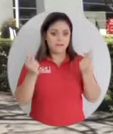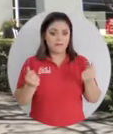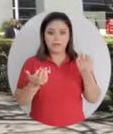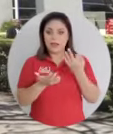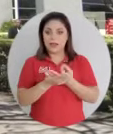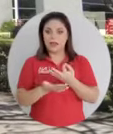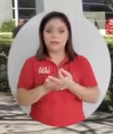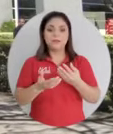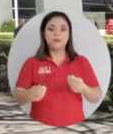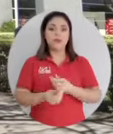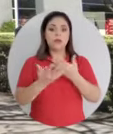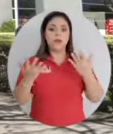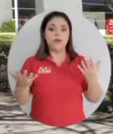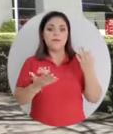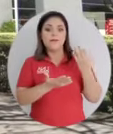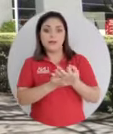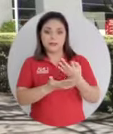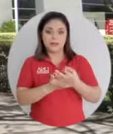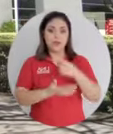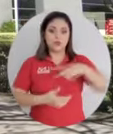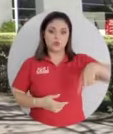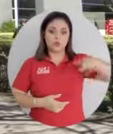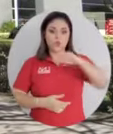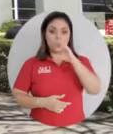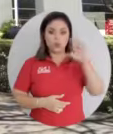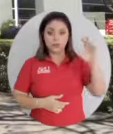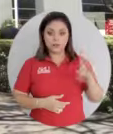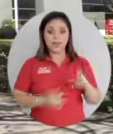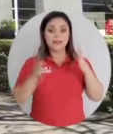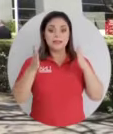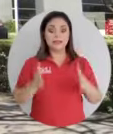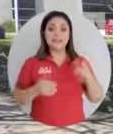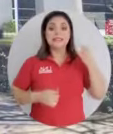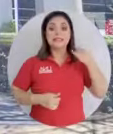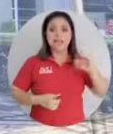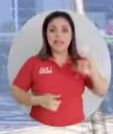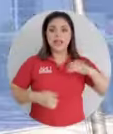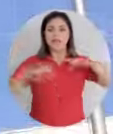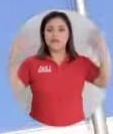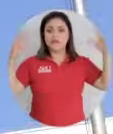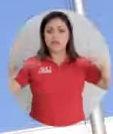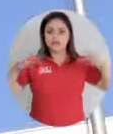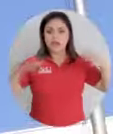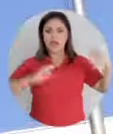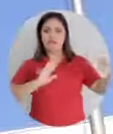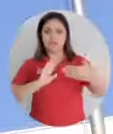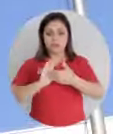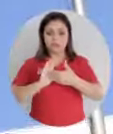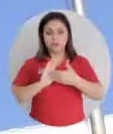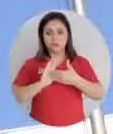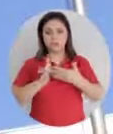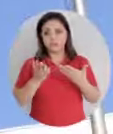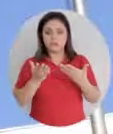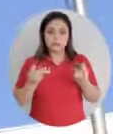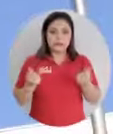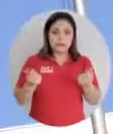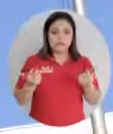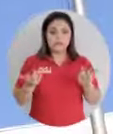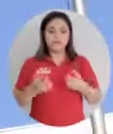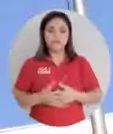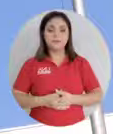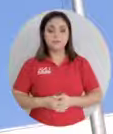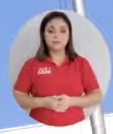y las finanzas de los costarricenses, ¿verdad?, cuando pasan algunos fenómenos que te afectan directamente eso.